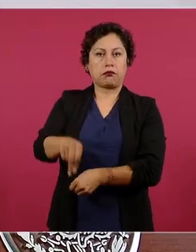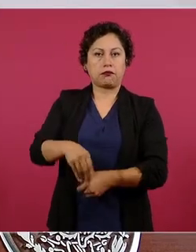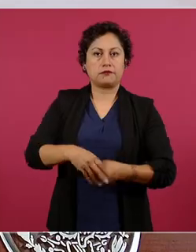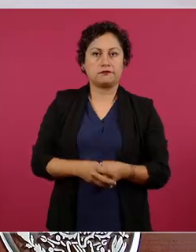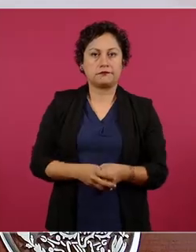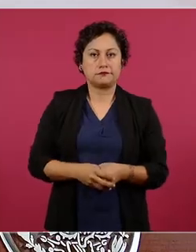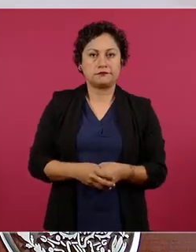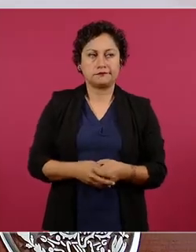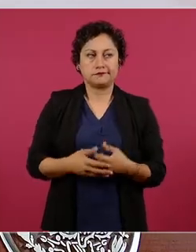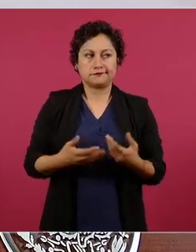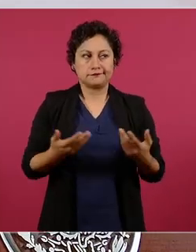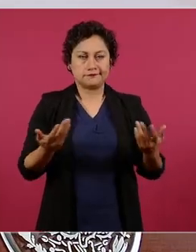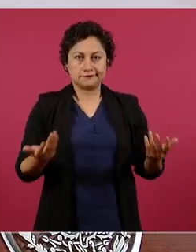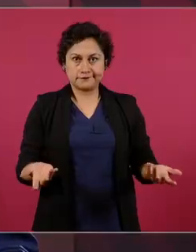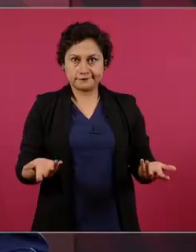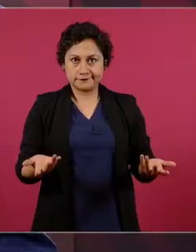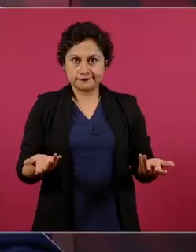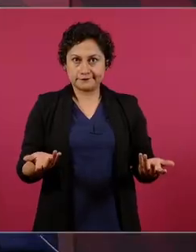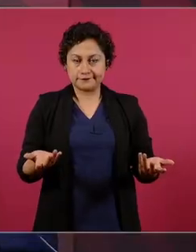Y luego,